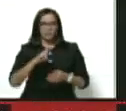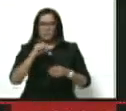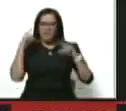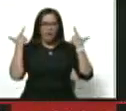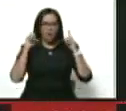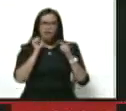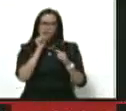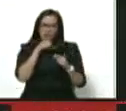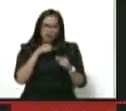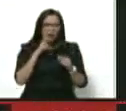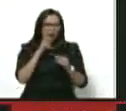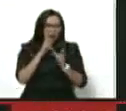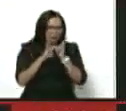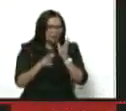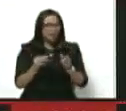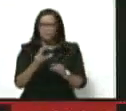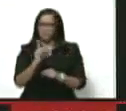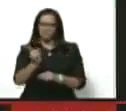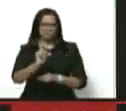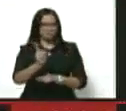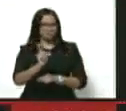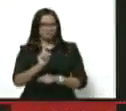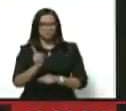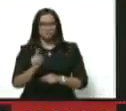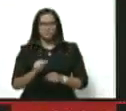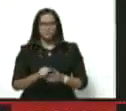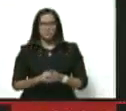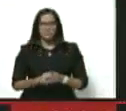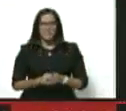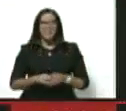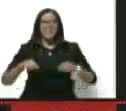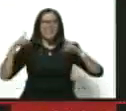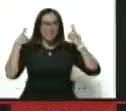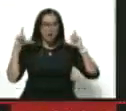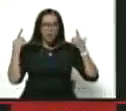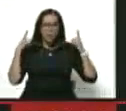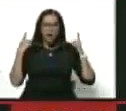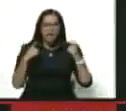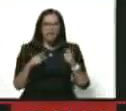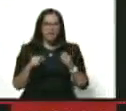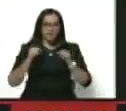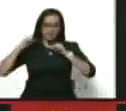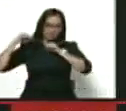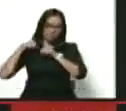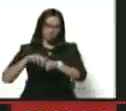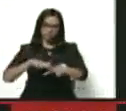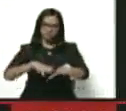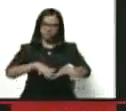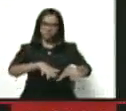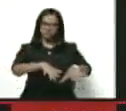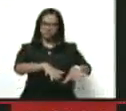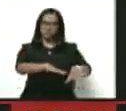conocimos nosotros en los años 80, 90, y menos La Guaira destruida